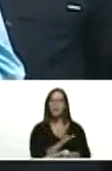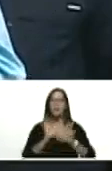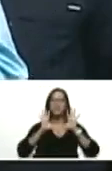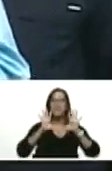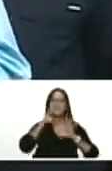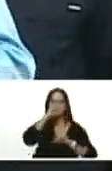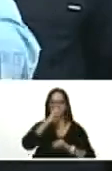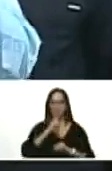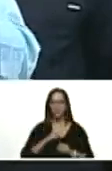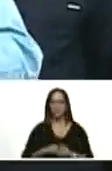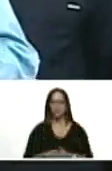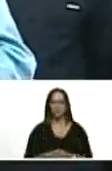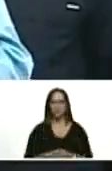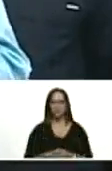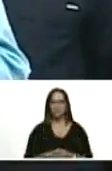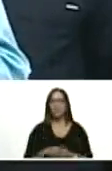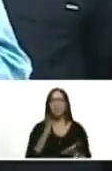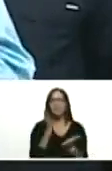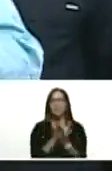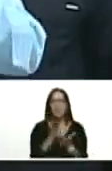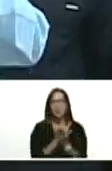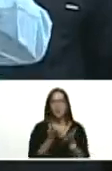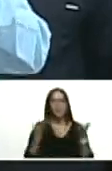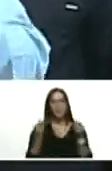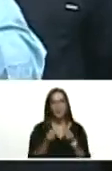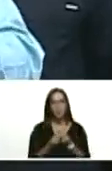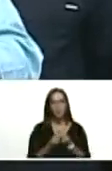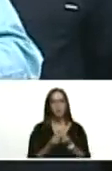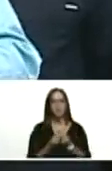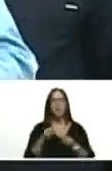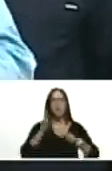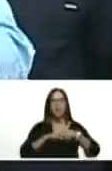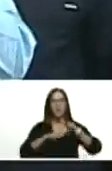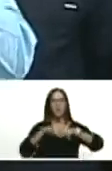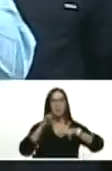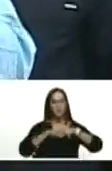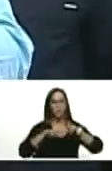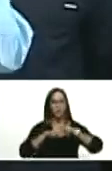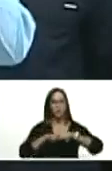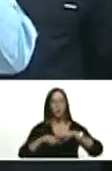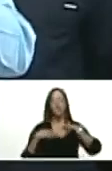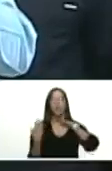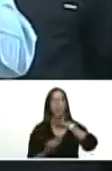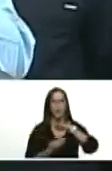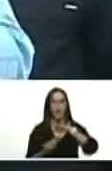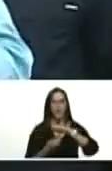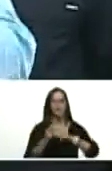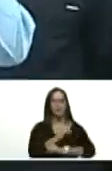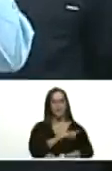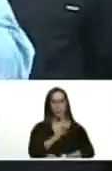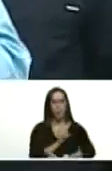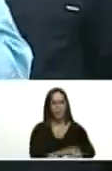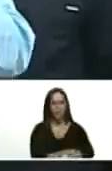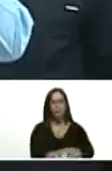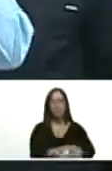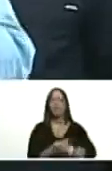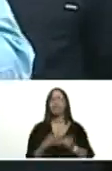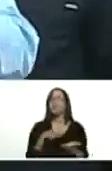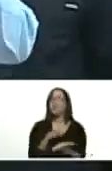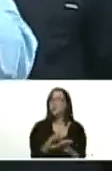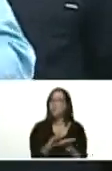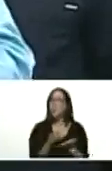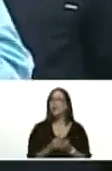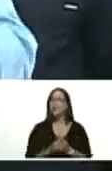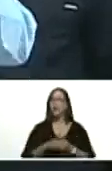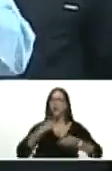años, siempre juntos, hemos construido una base poderosa sobre la cual la